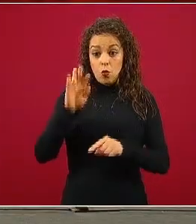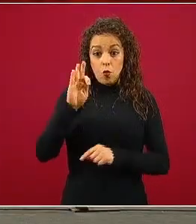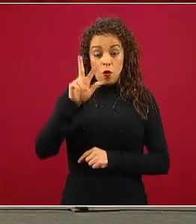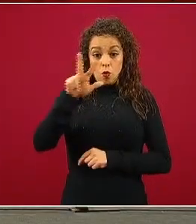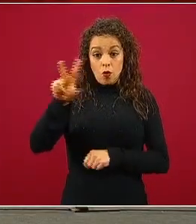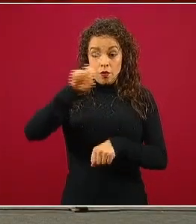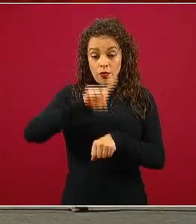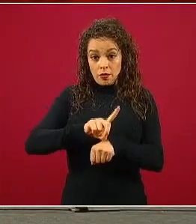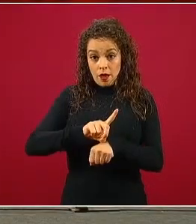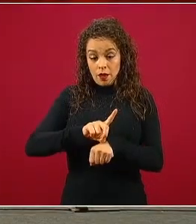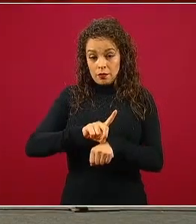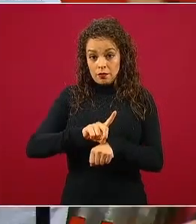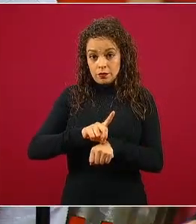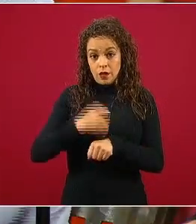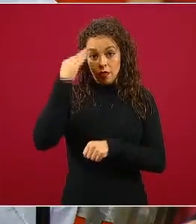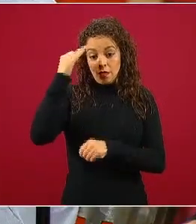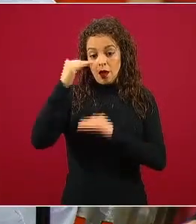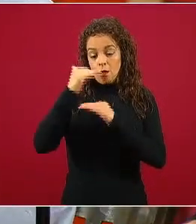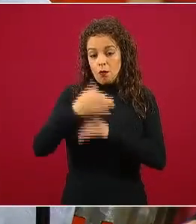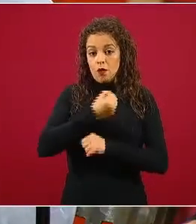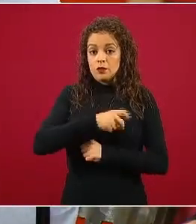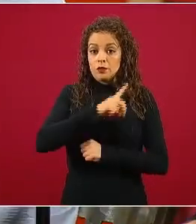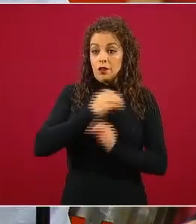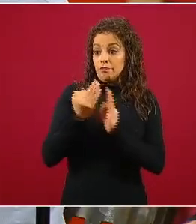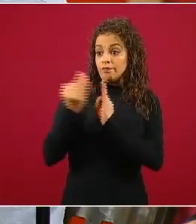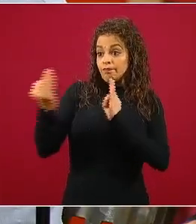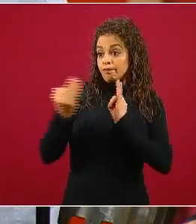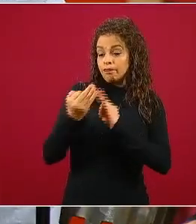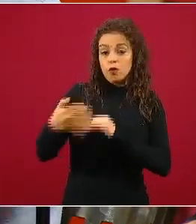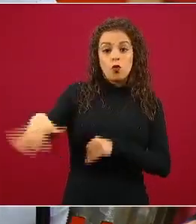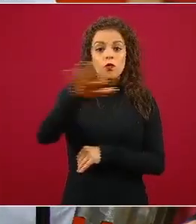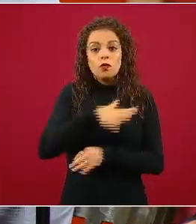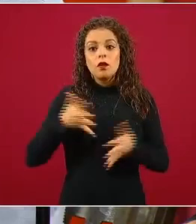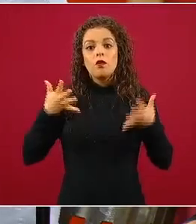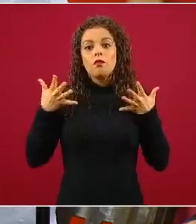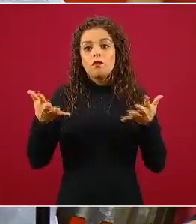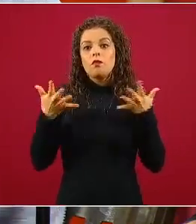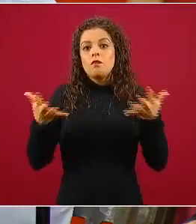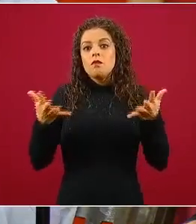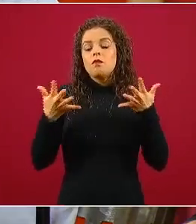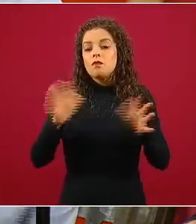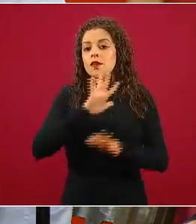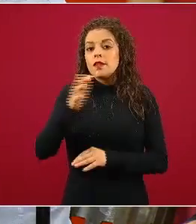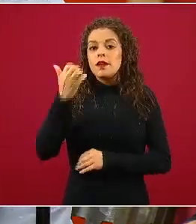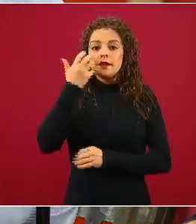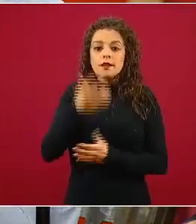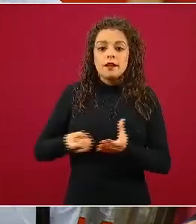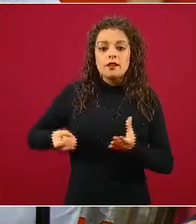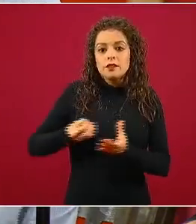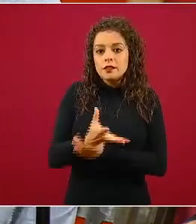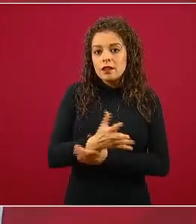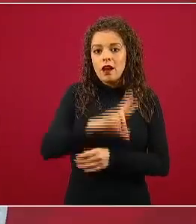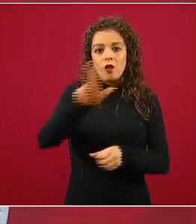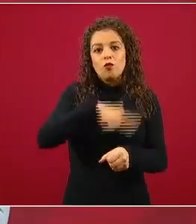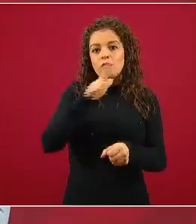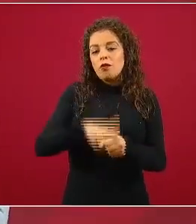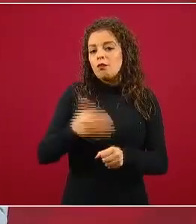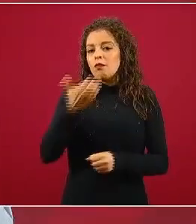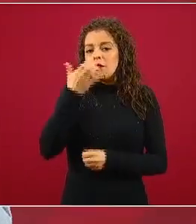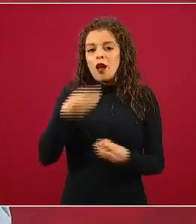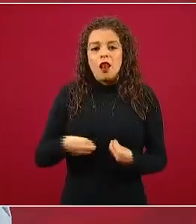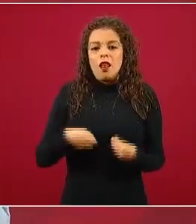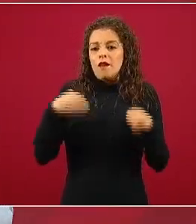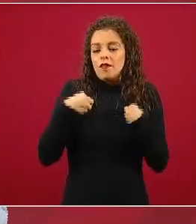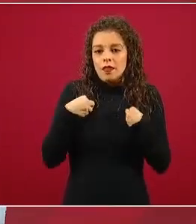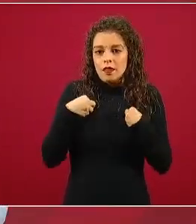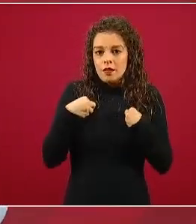48 días, estamos ya ávidos de salir a la vía pública, a la normalidad acostumbrada, y